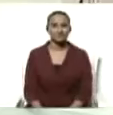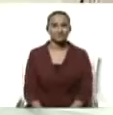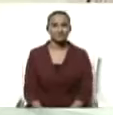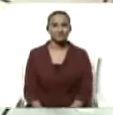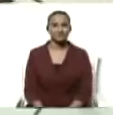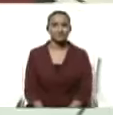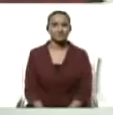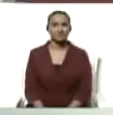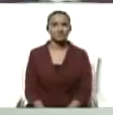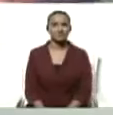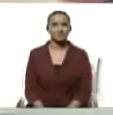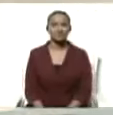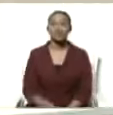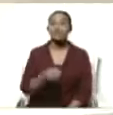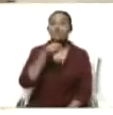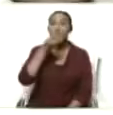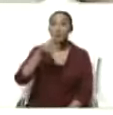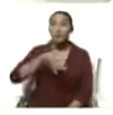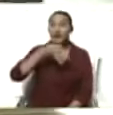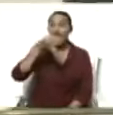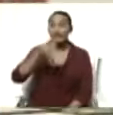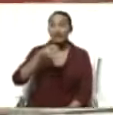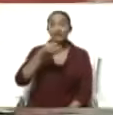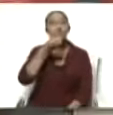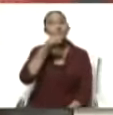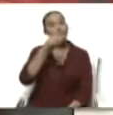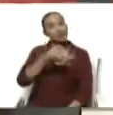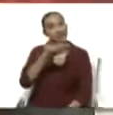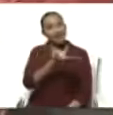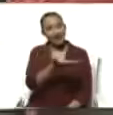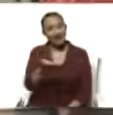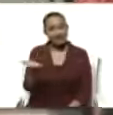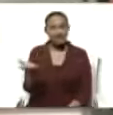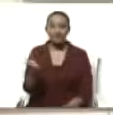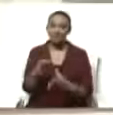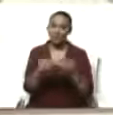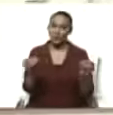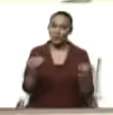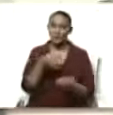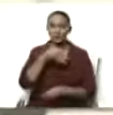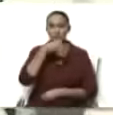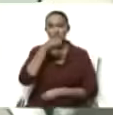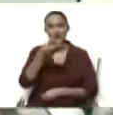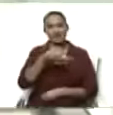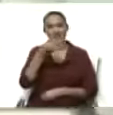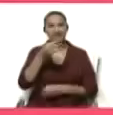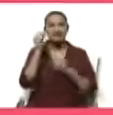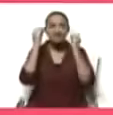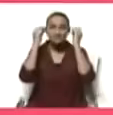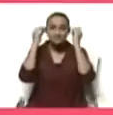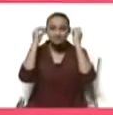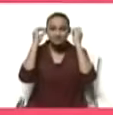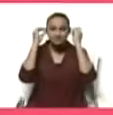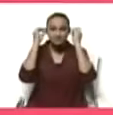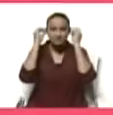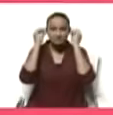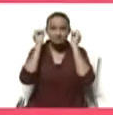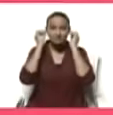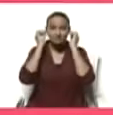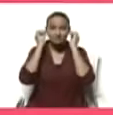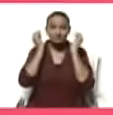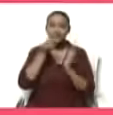escuchemos buenas tardes buenas tardes buenas tardes Venezuela buenas tardes a todos los venezolanos y las